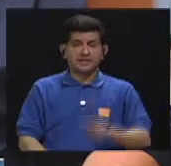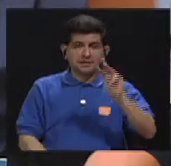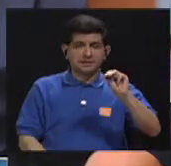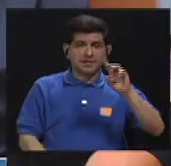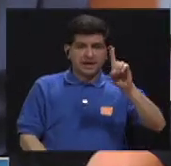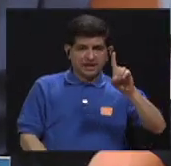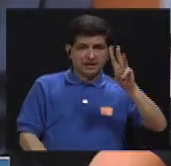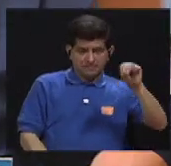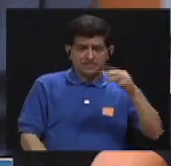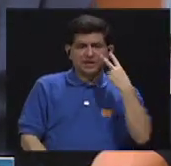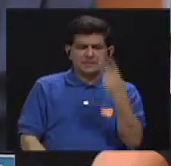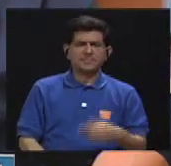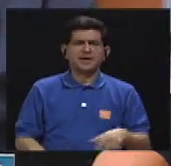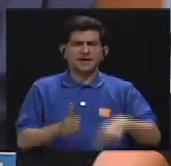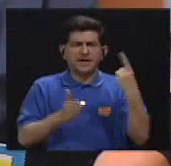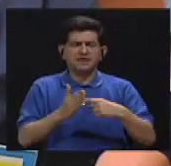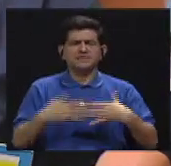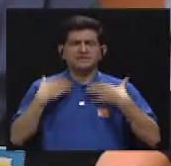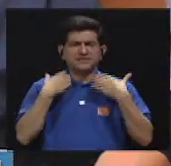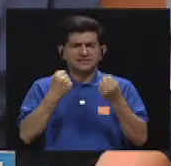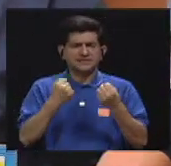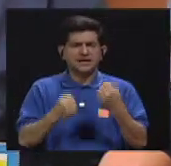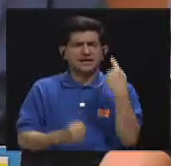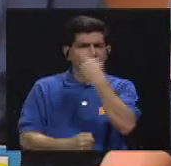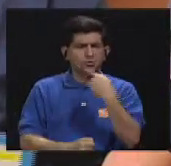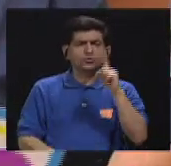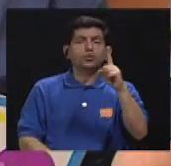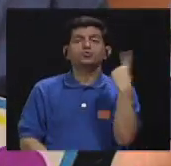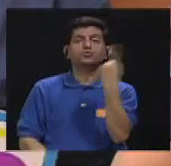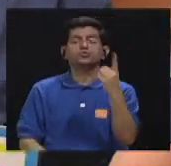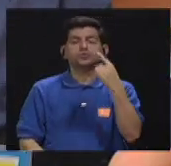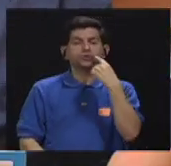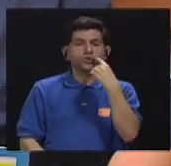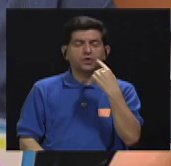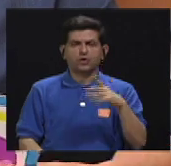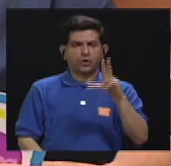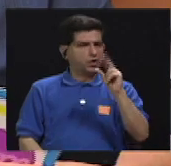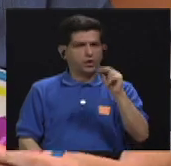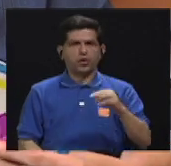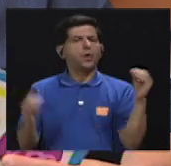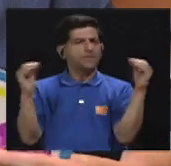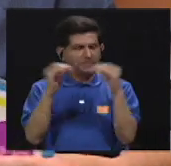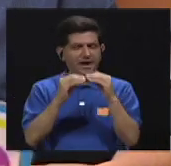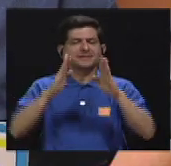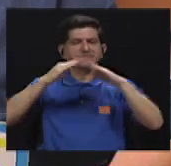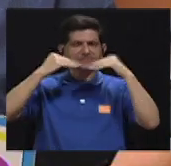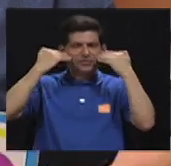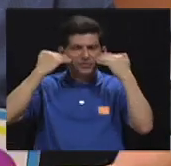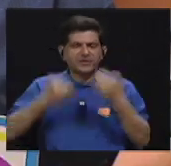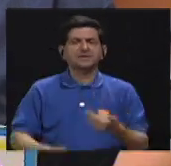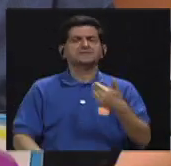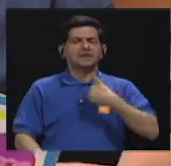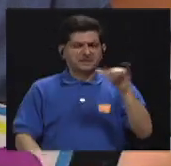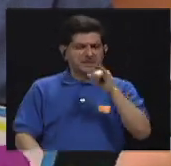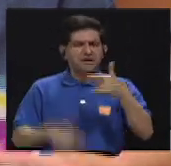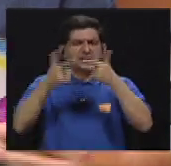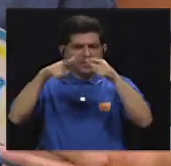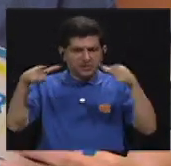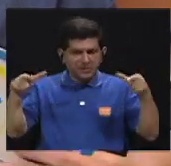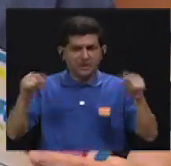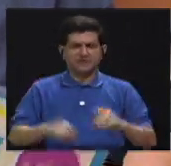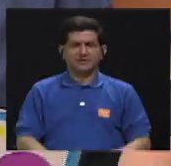a veces vemos la salud bucodental como un diente, ¿verdad? Y es mucho más, ¿verdad? Tenemos sonrisa, tenemos